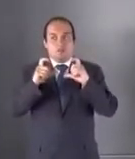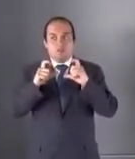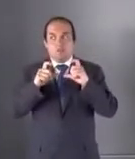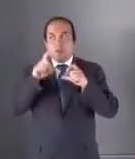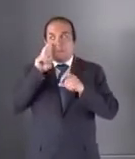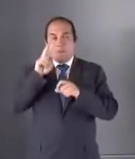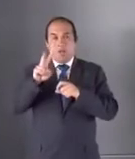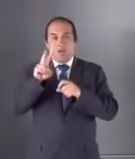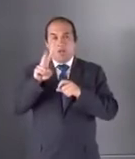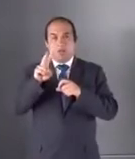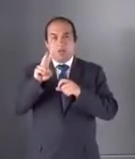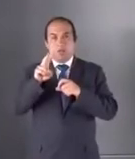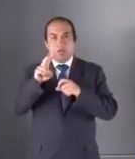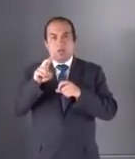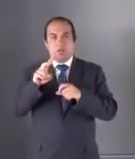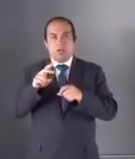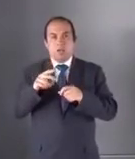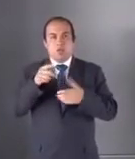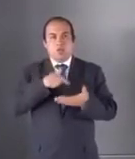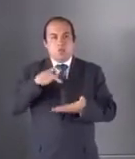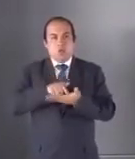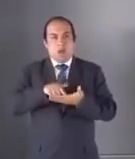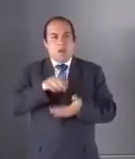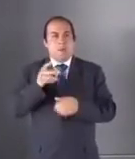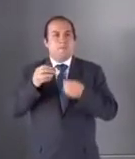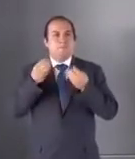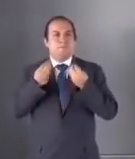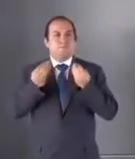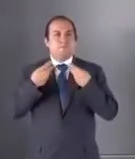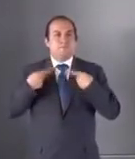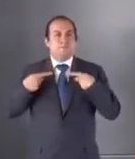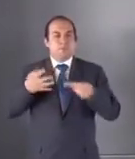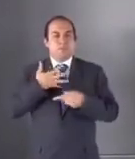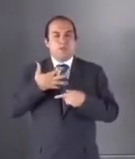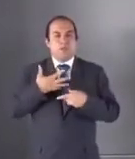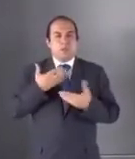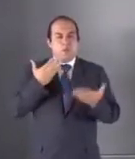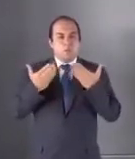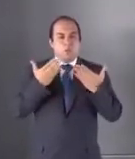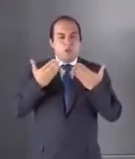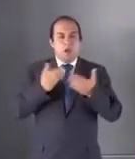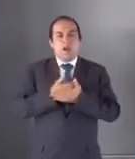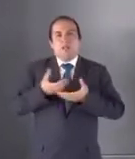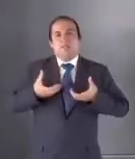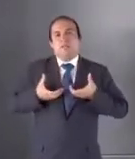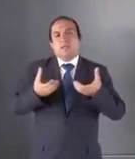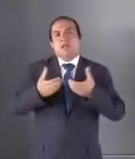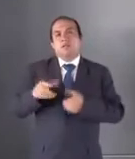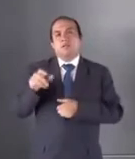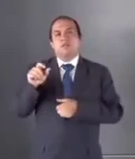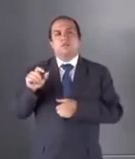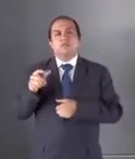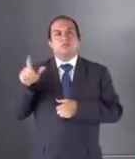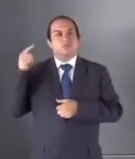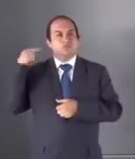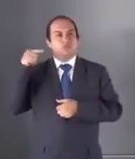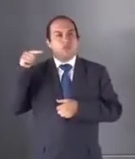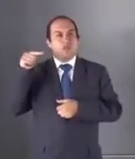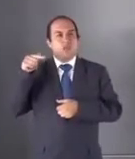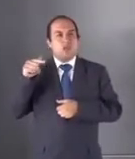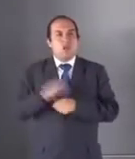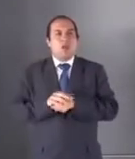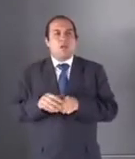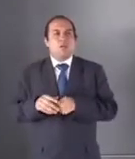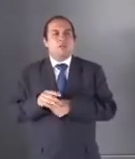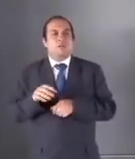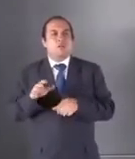el corredor de Madero, donde se ve mucha gente, y compara las calles de Guadalajara. Preguntarle qué opinión le merece que esté criticando el manejo